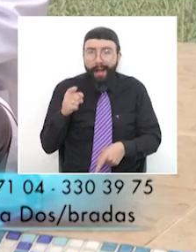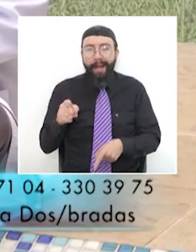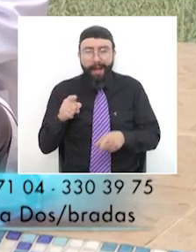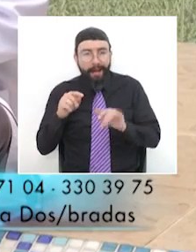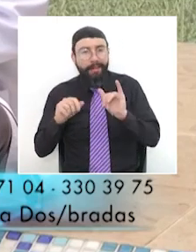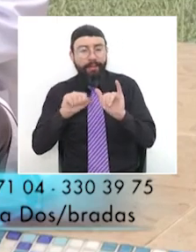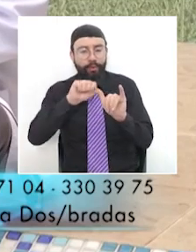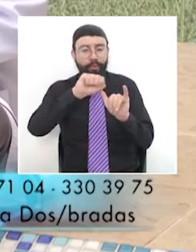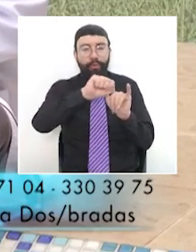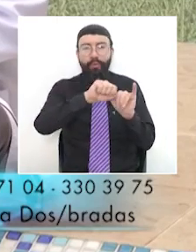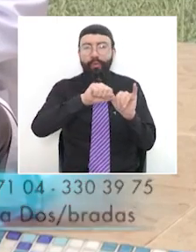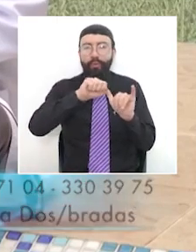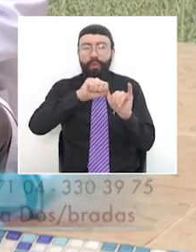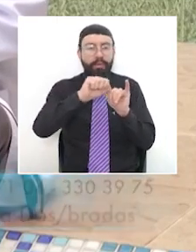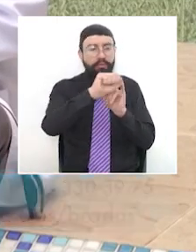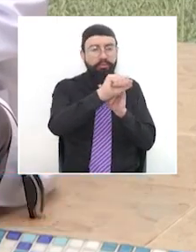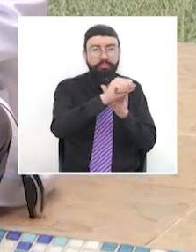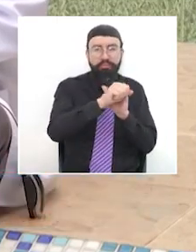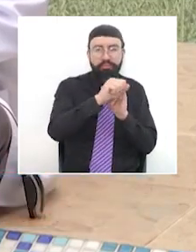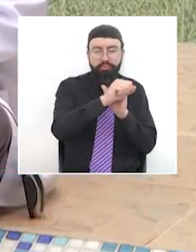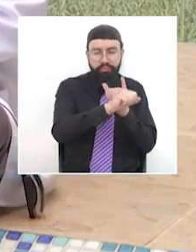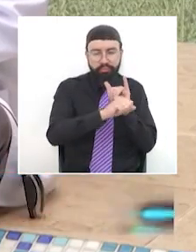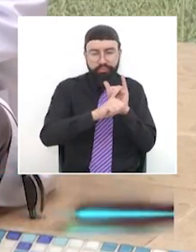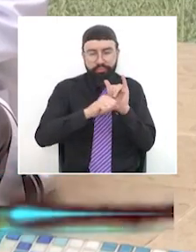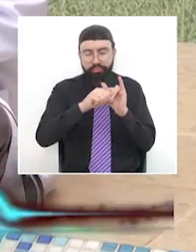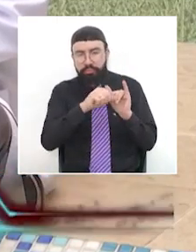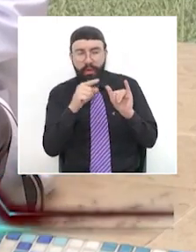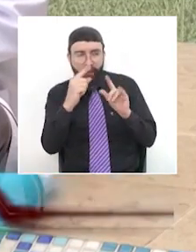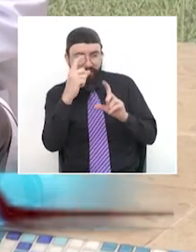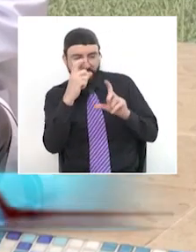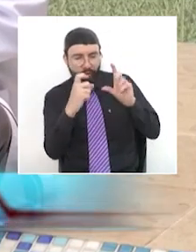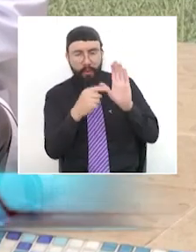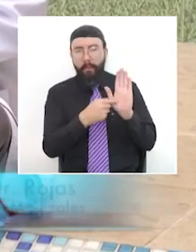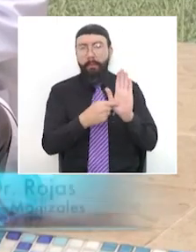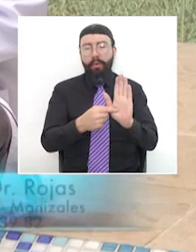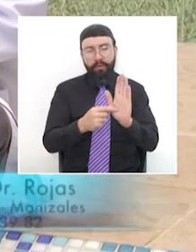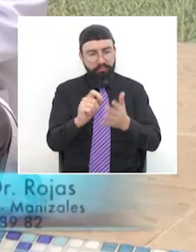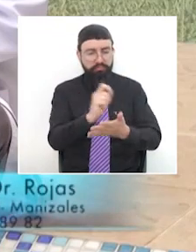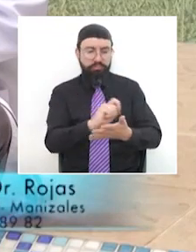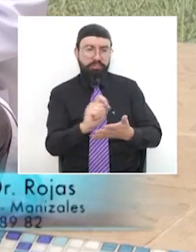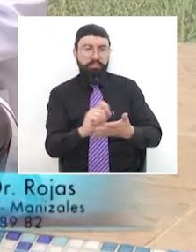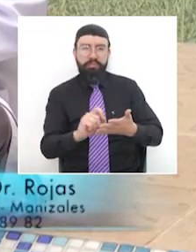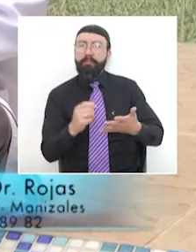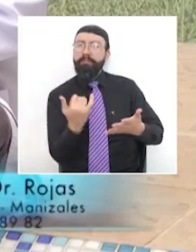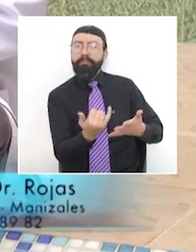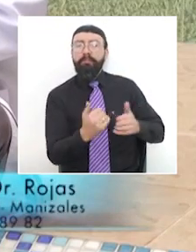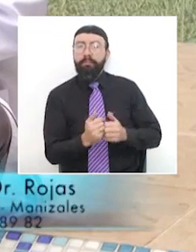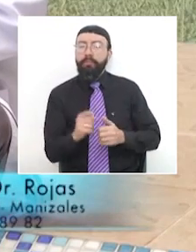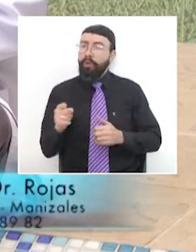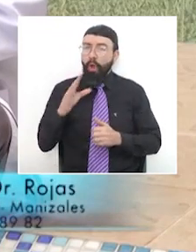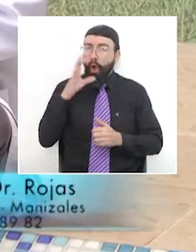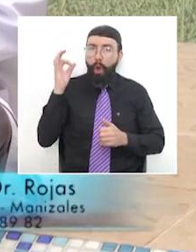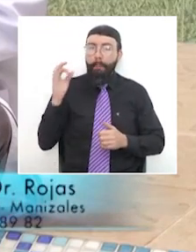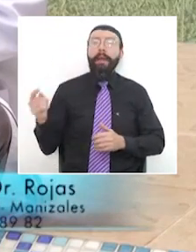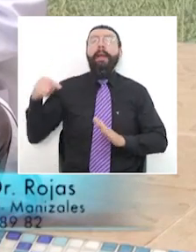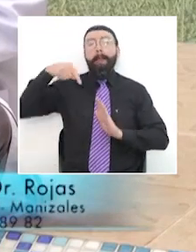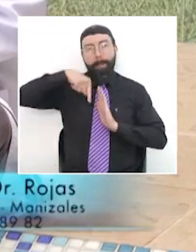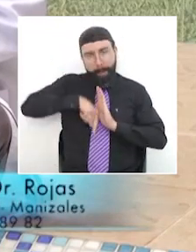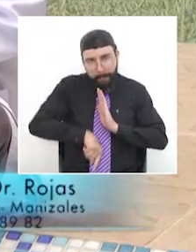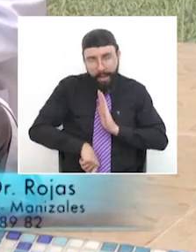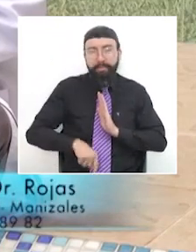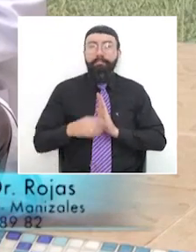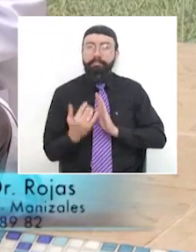el útero, reporte y foto. Y en el hombre vamos a entrar a ver